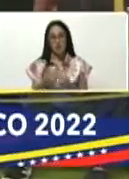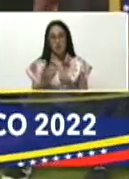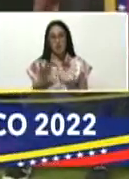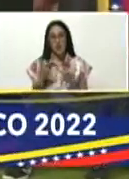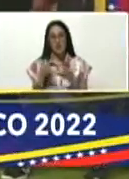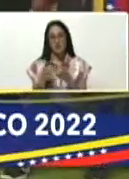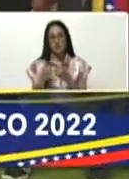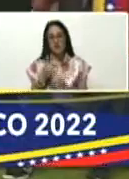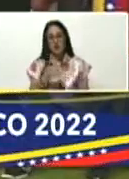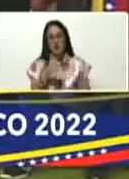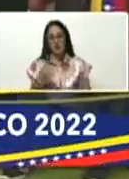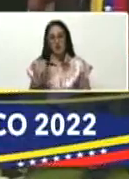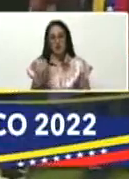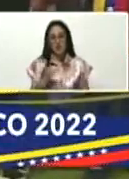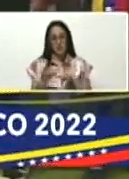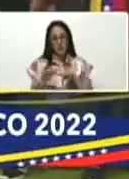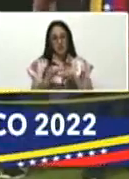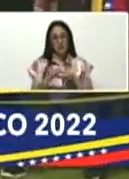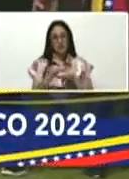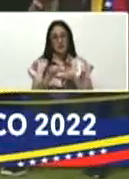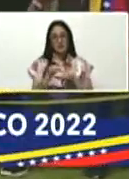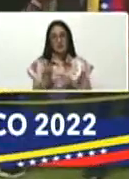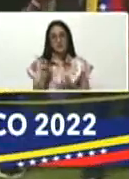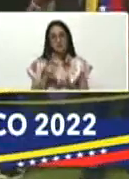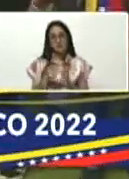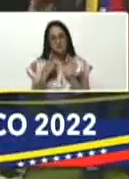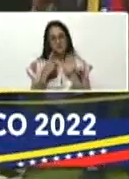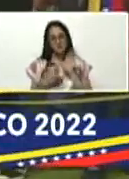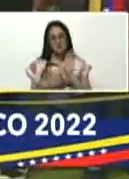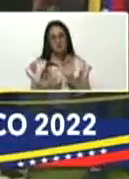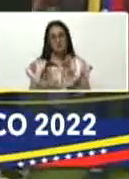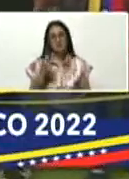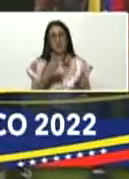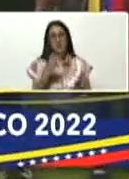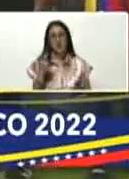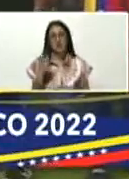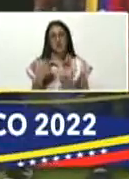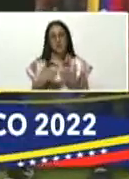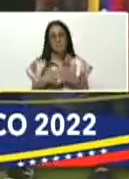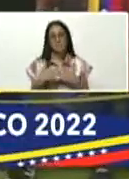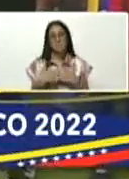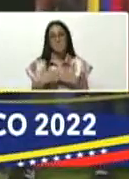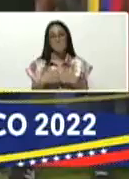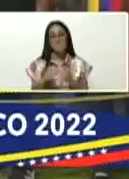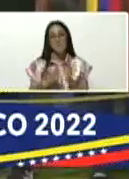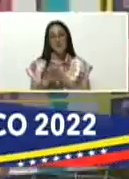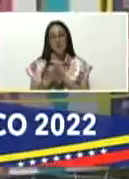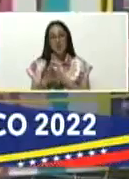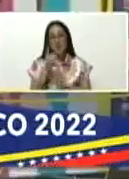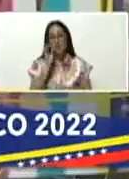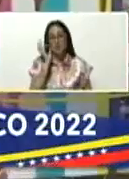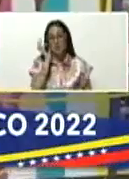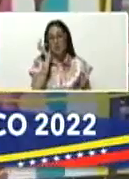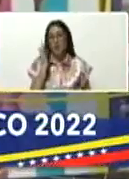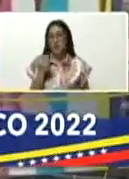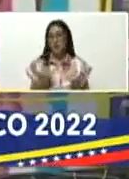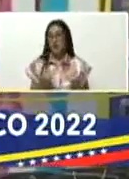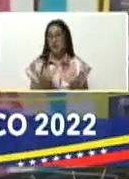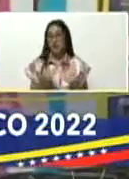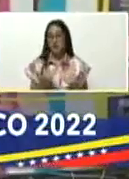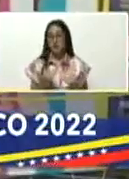organización en cada uno de los municipios, hemos traído una muestra de más de 200 emprendedores y emprendedoras. Yo tengo aquí